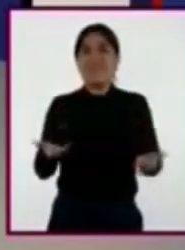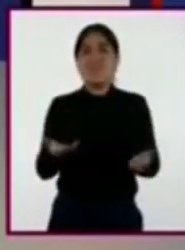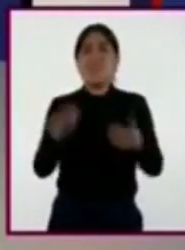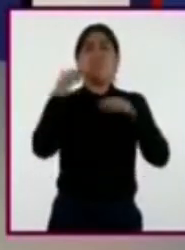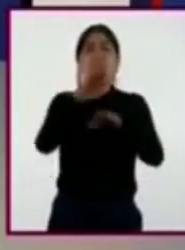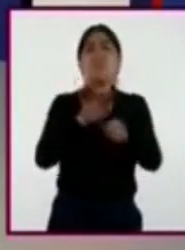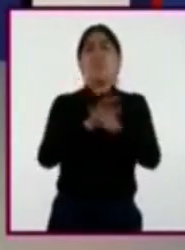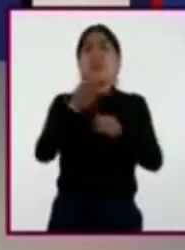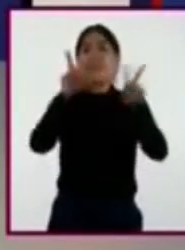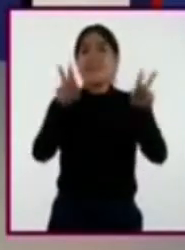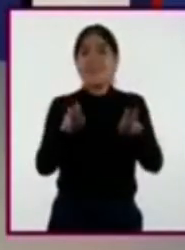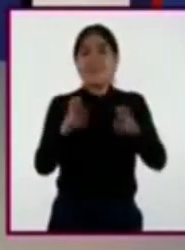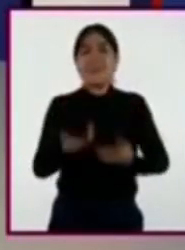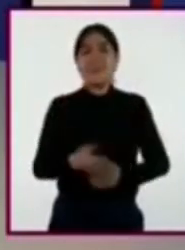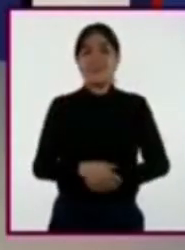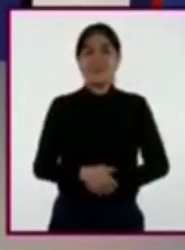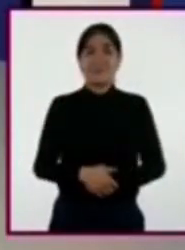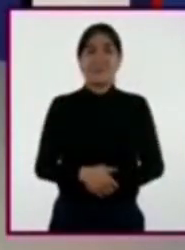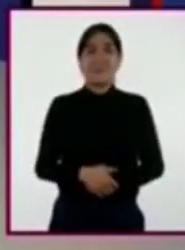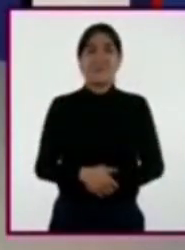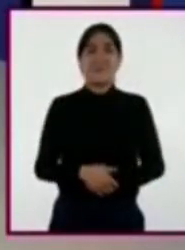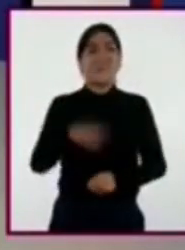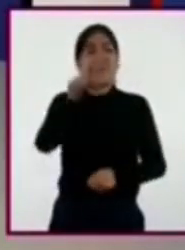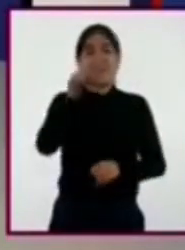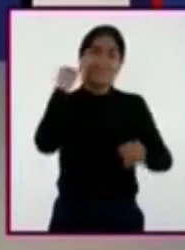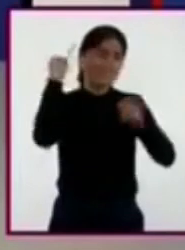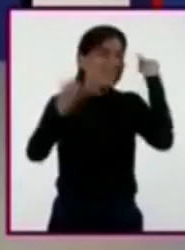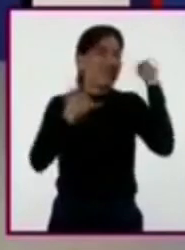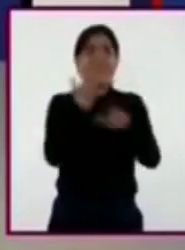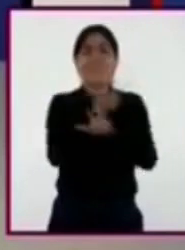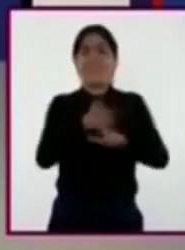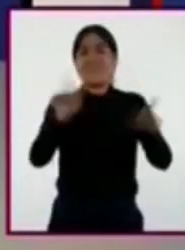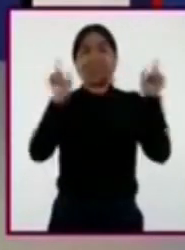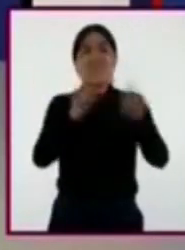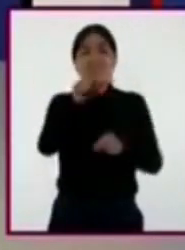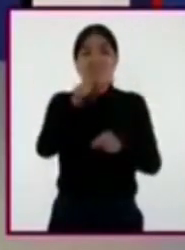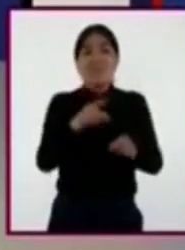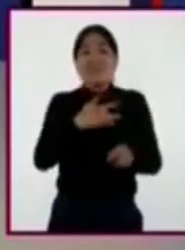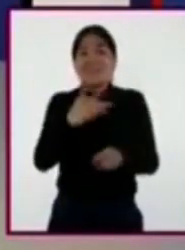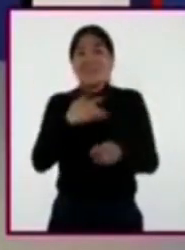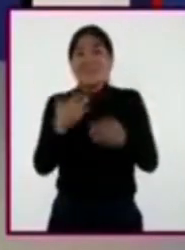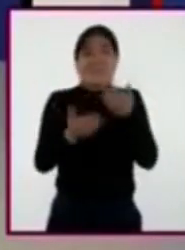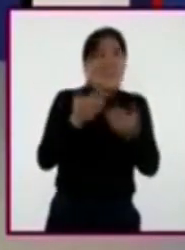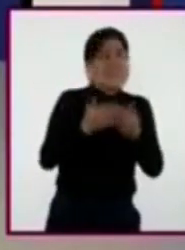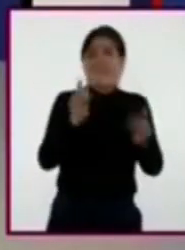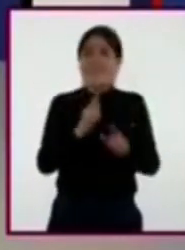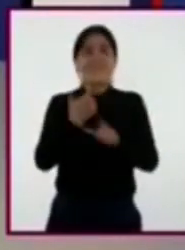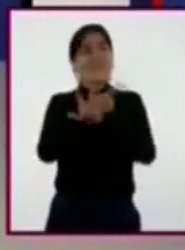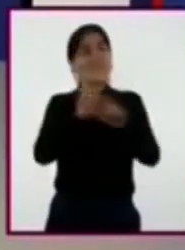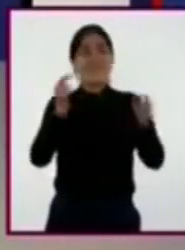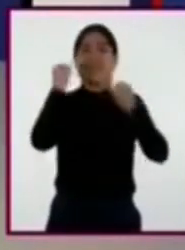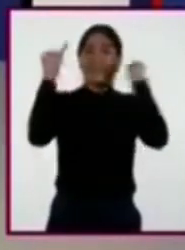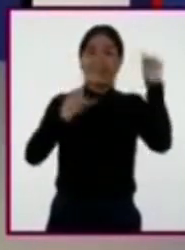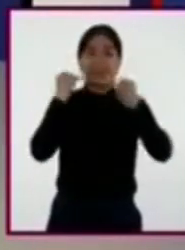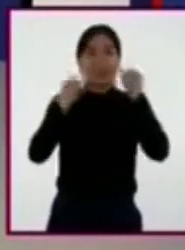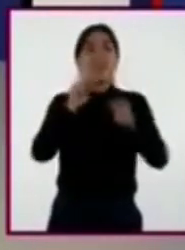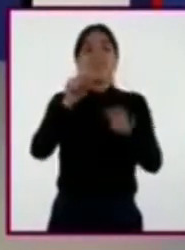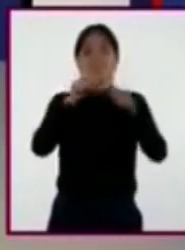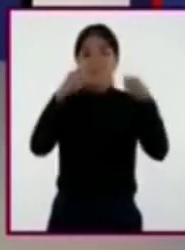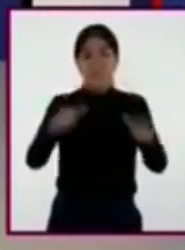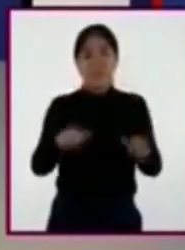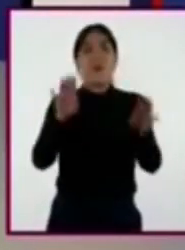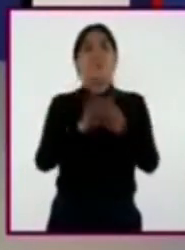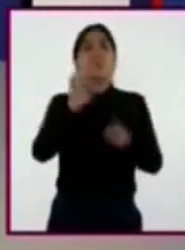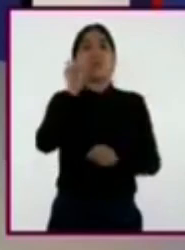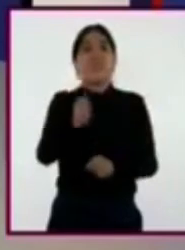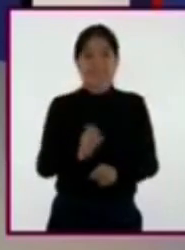¿Sobre qué tema? Dejen volar su imaginación, no se limiten. Tengan presente que el arte es un medio